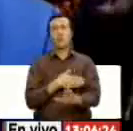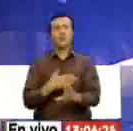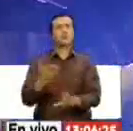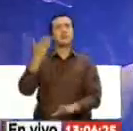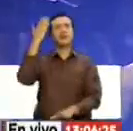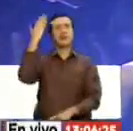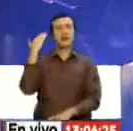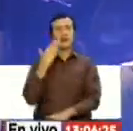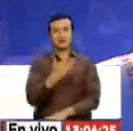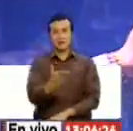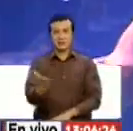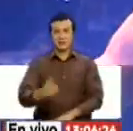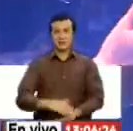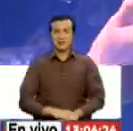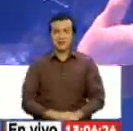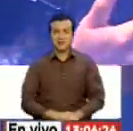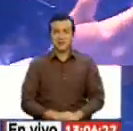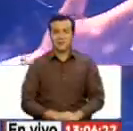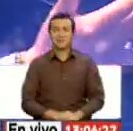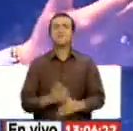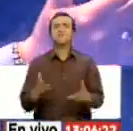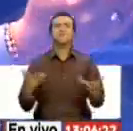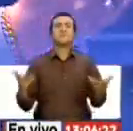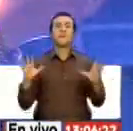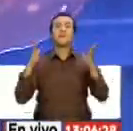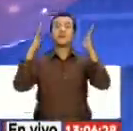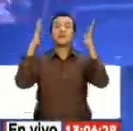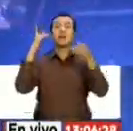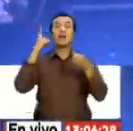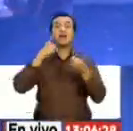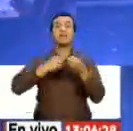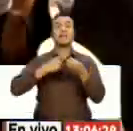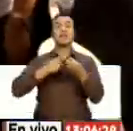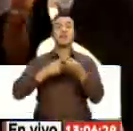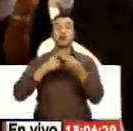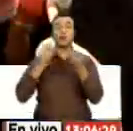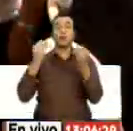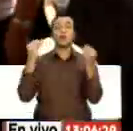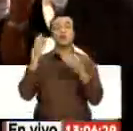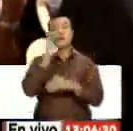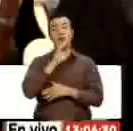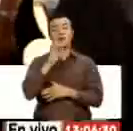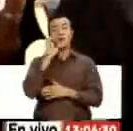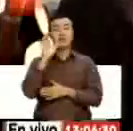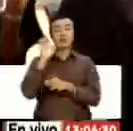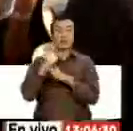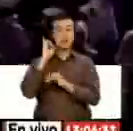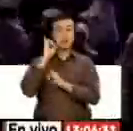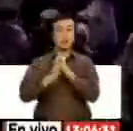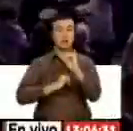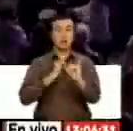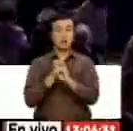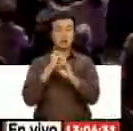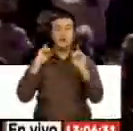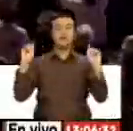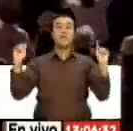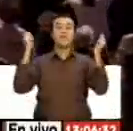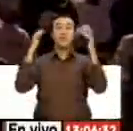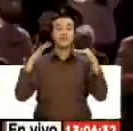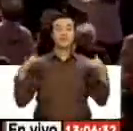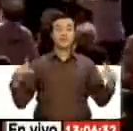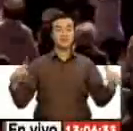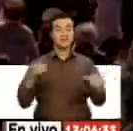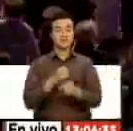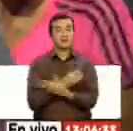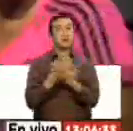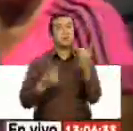tiempo. Se trata del Festival Quitonía, que reúne a varios artistas locales e internacionales por las fiestas de la ciudad,